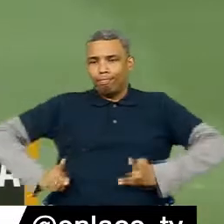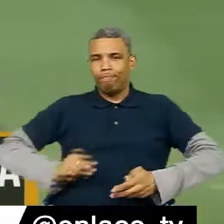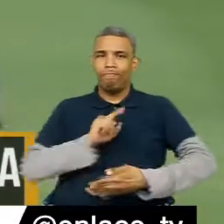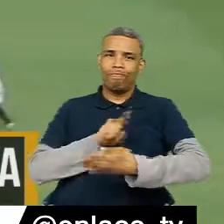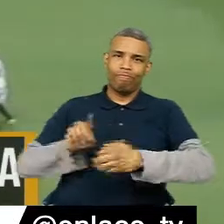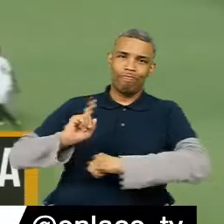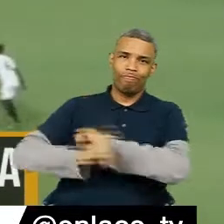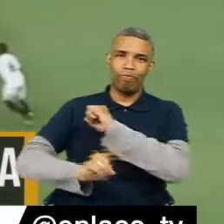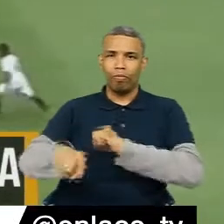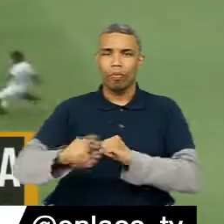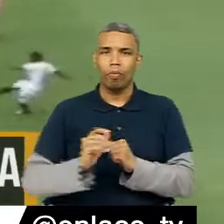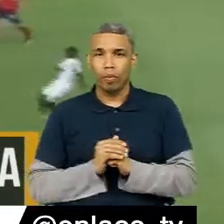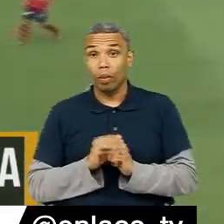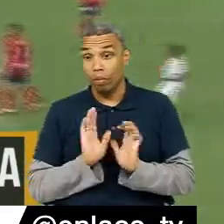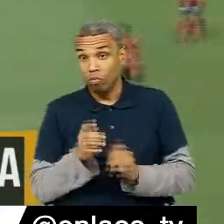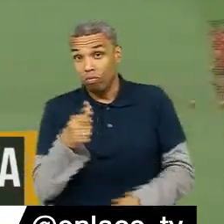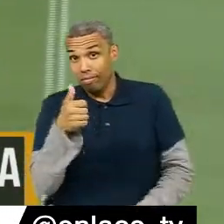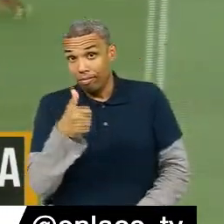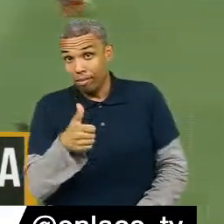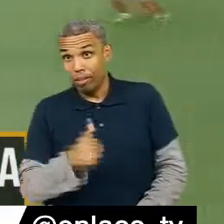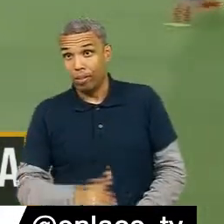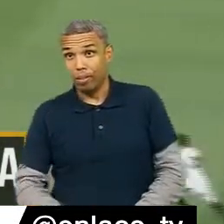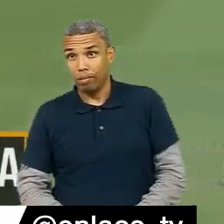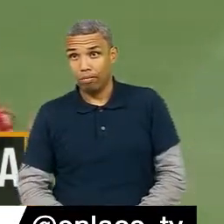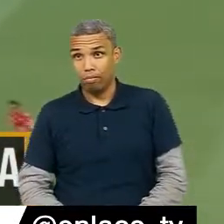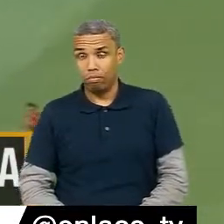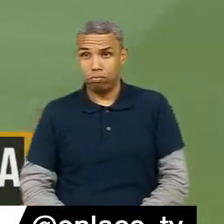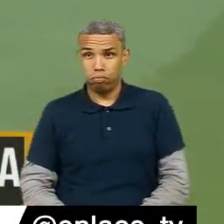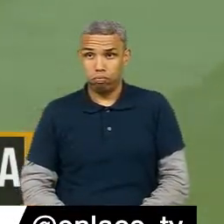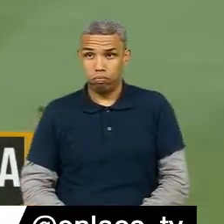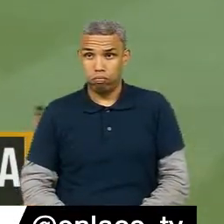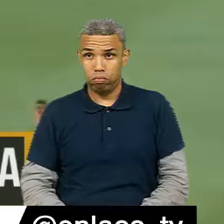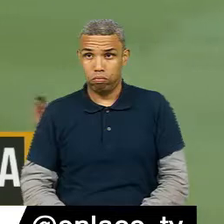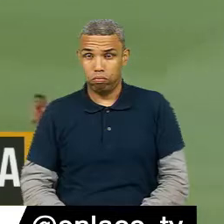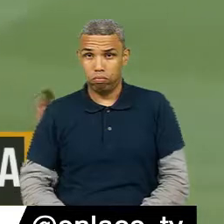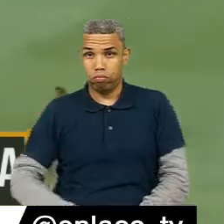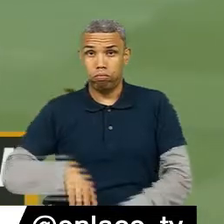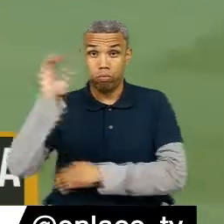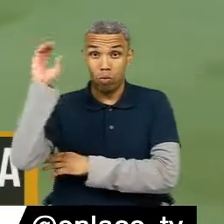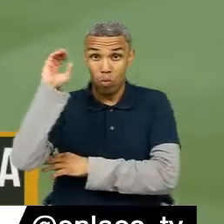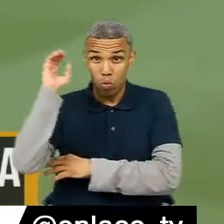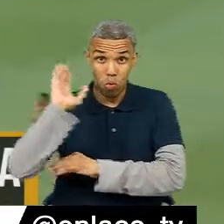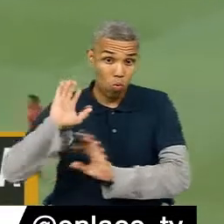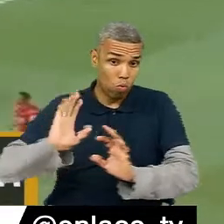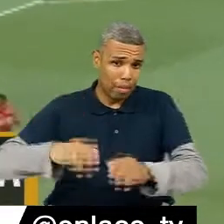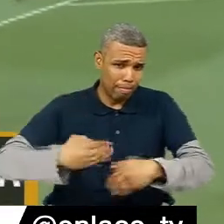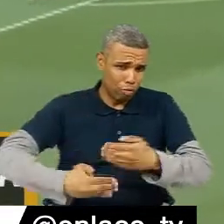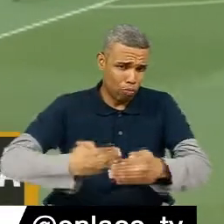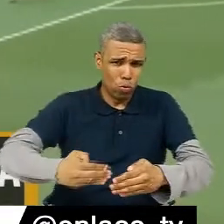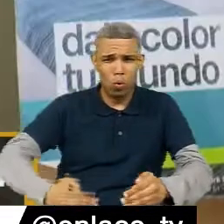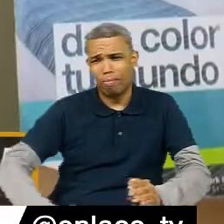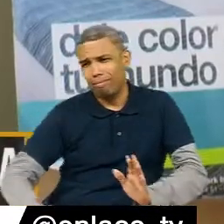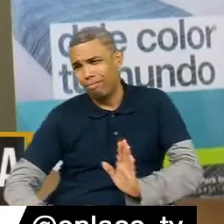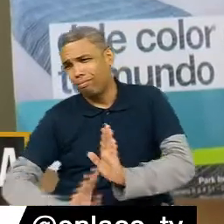tan buenas selecciones, por eso hay tan buenos equipos, por eso el fútbol colombiano es tan representativo a nivel de